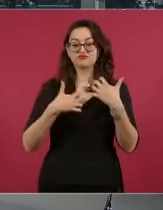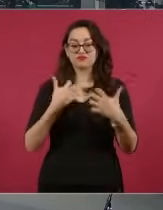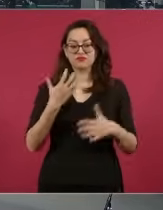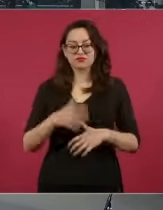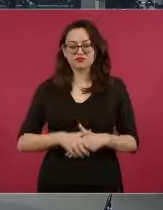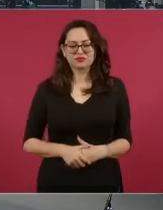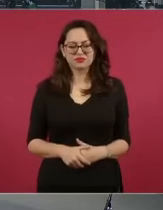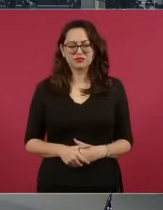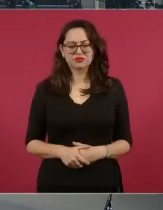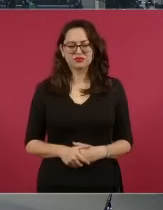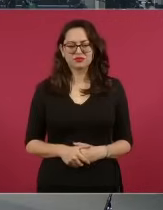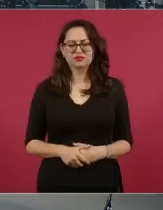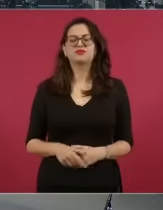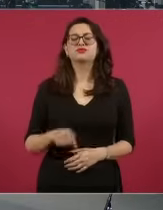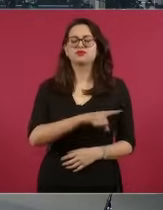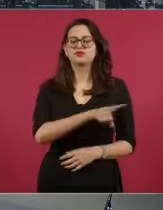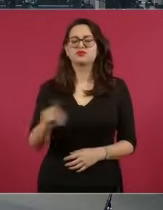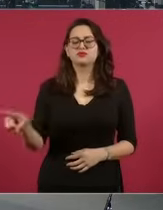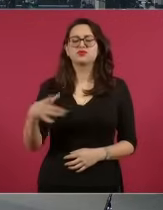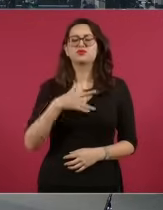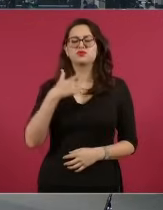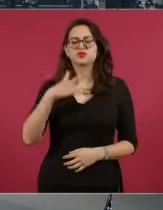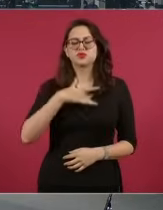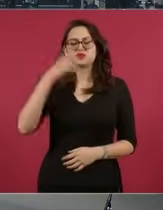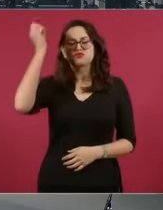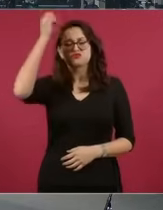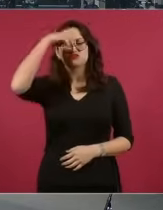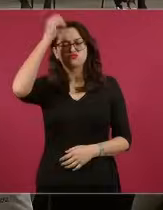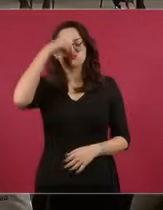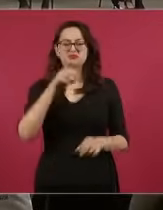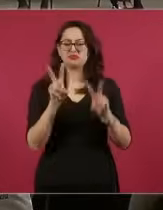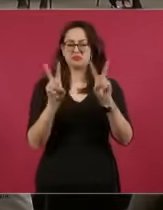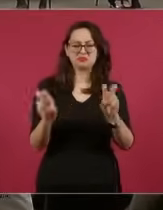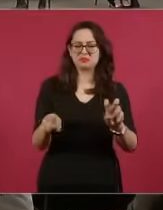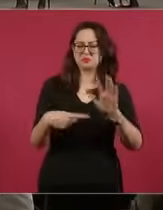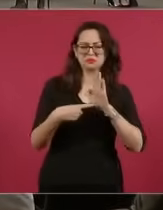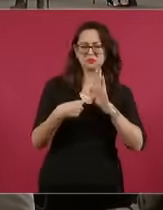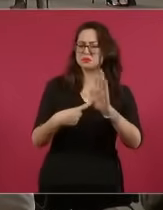¿Ustedes qué opinan? ¿No hablamos de estos temas?